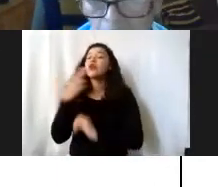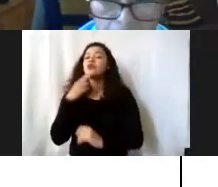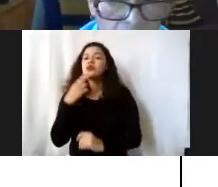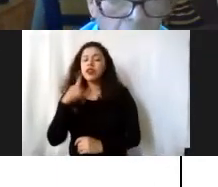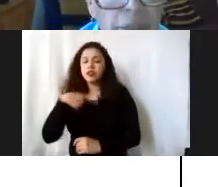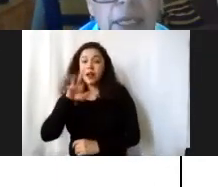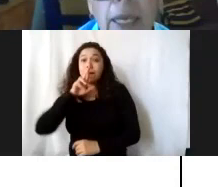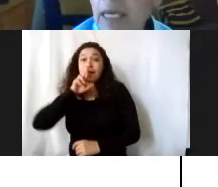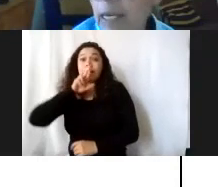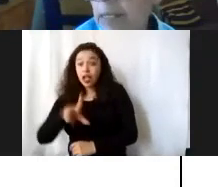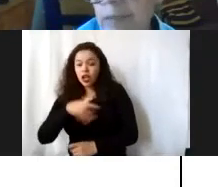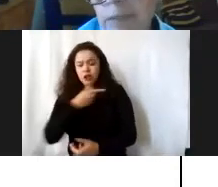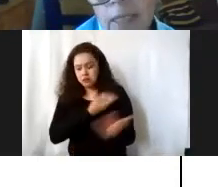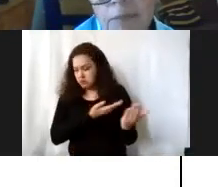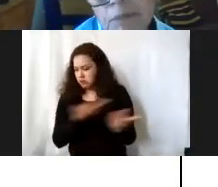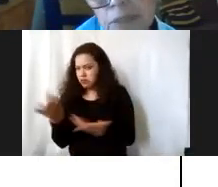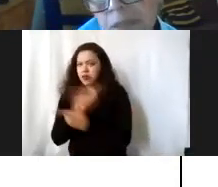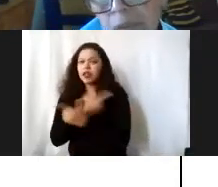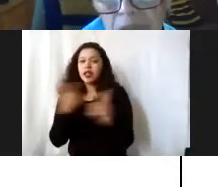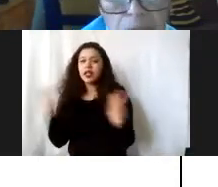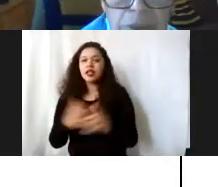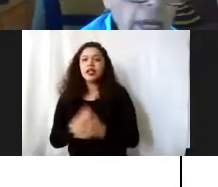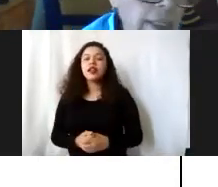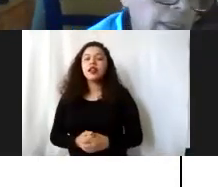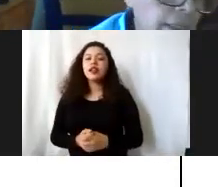mejorar, adelante, siempre y